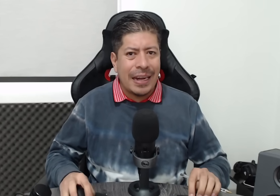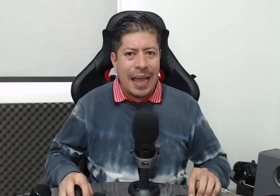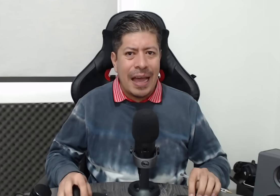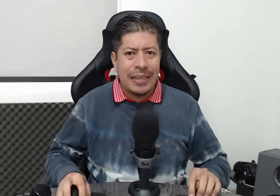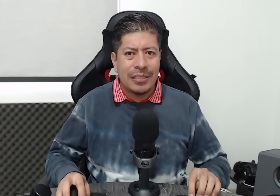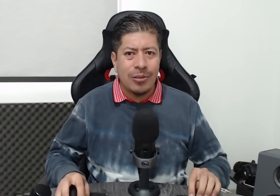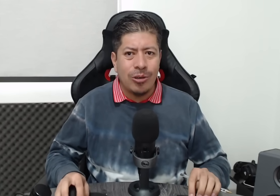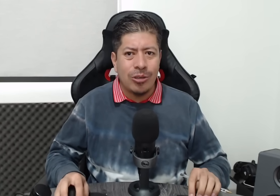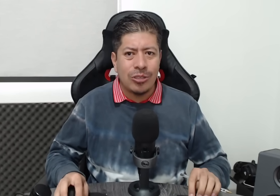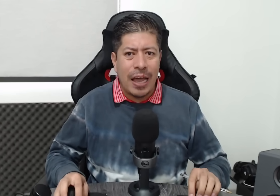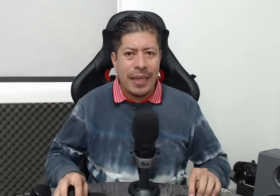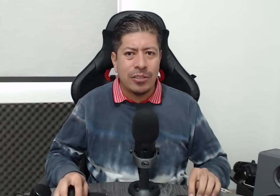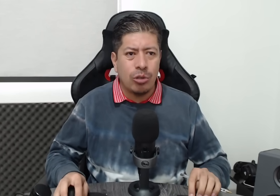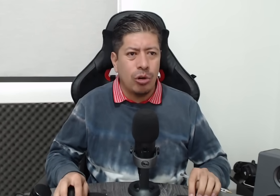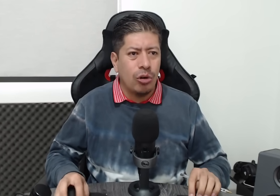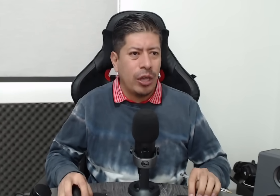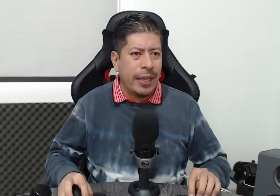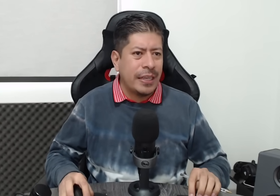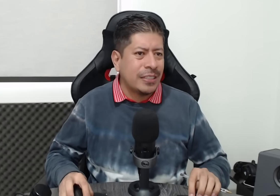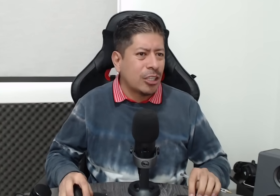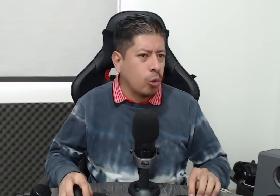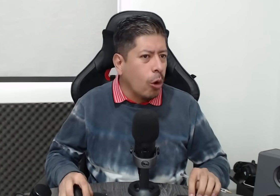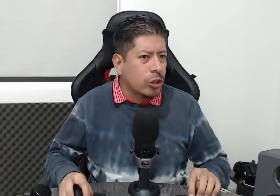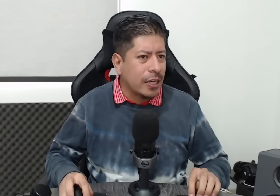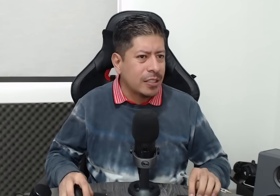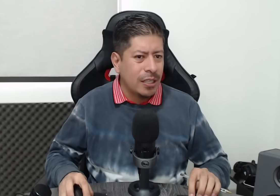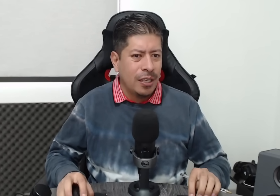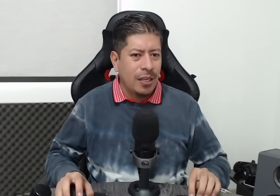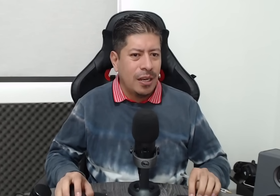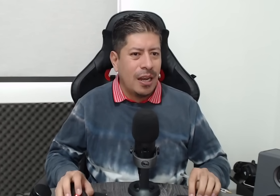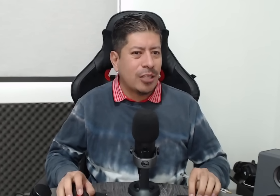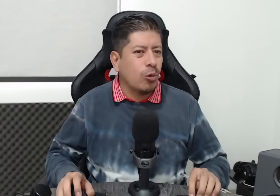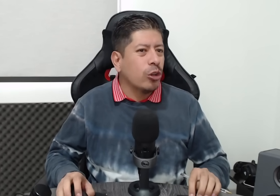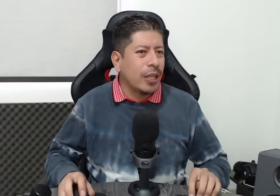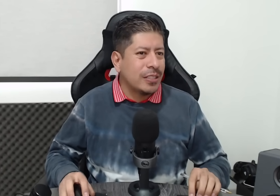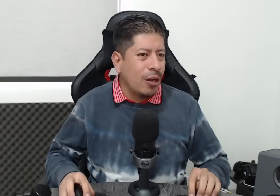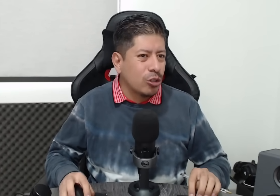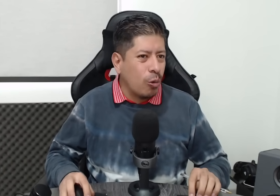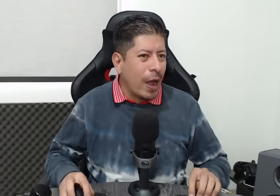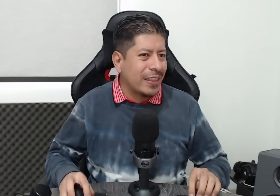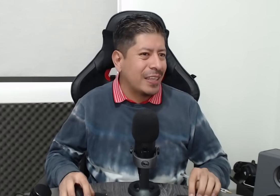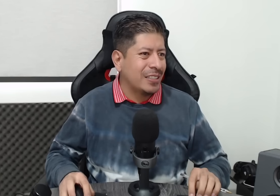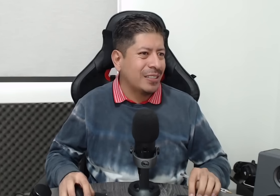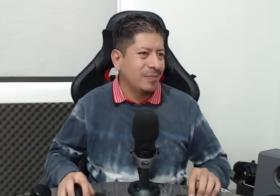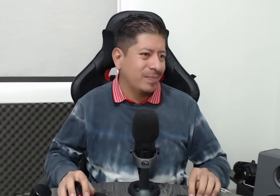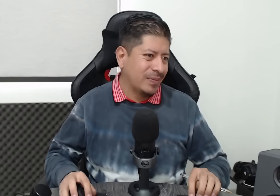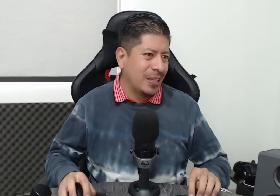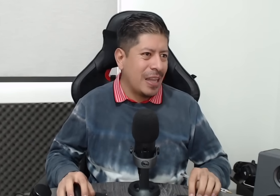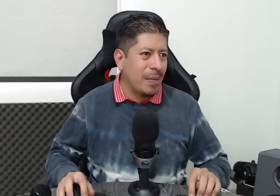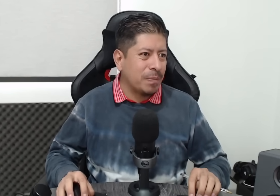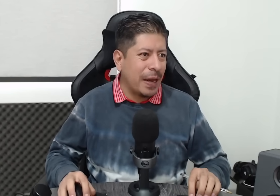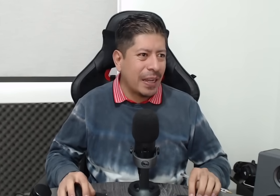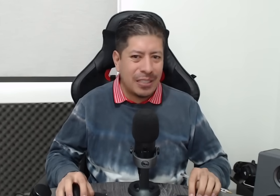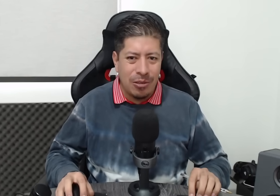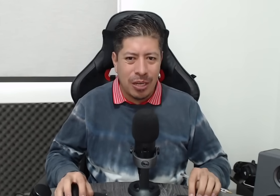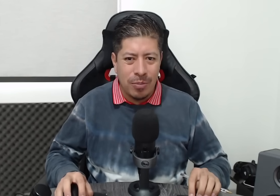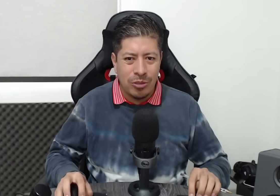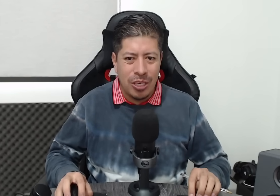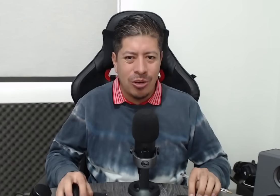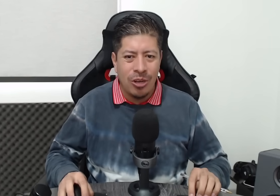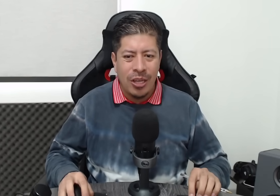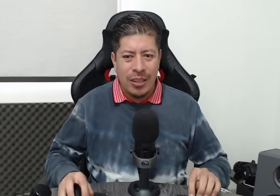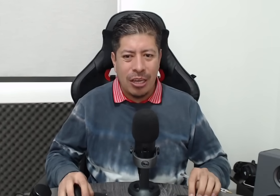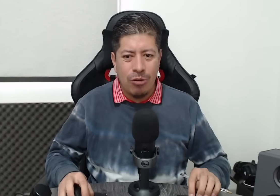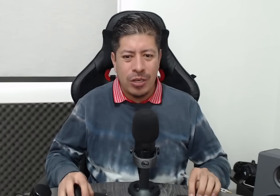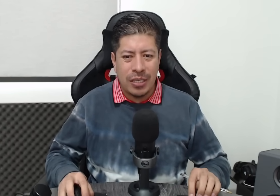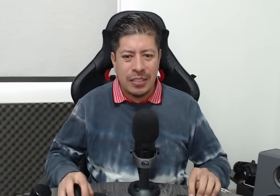tener a estos a esto estas cuotas las cuotas de Los Cuates nada más para que se dé un quemon